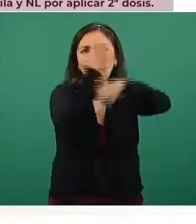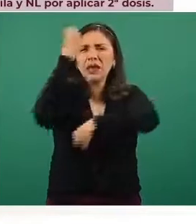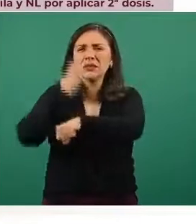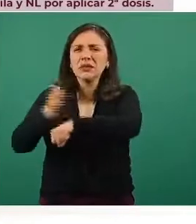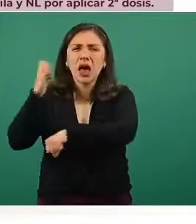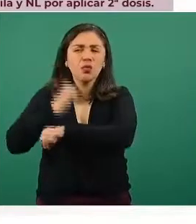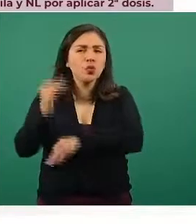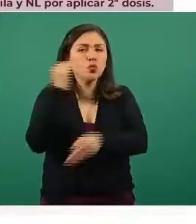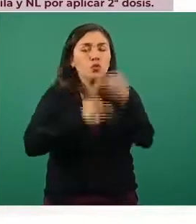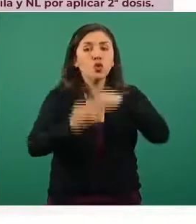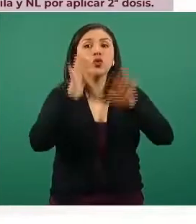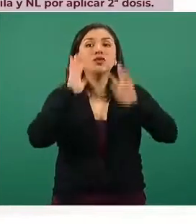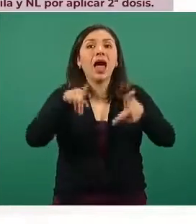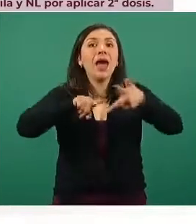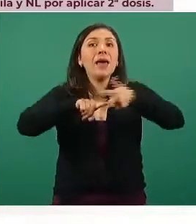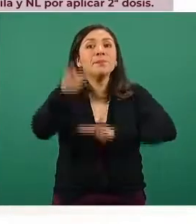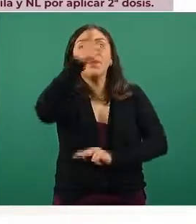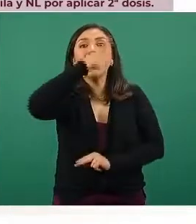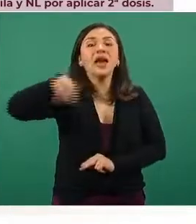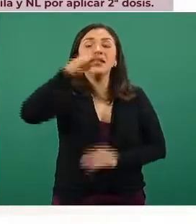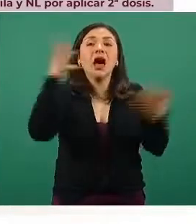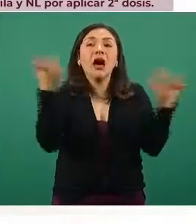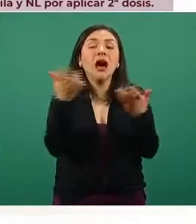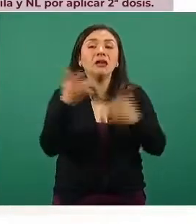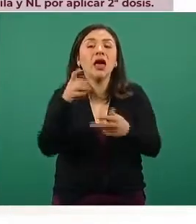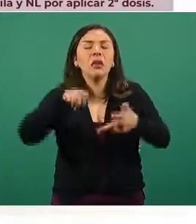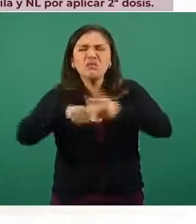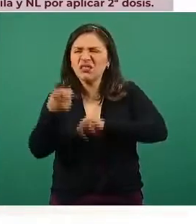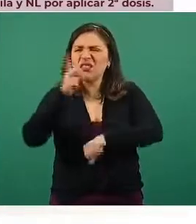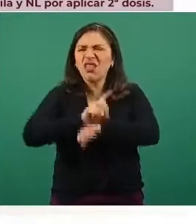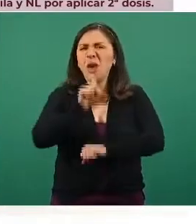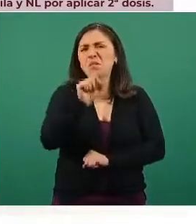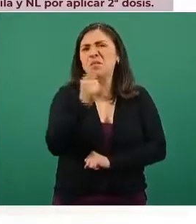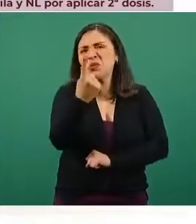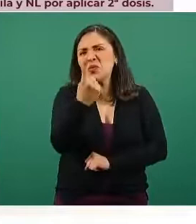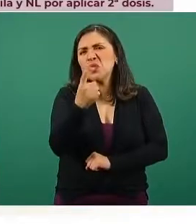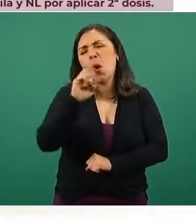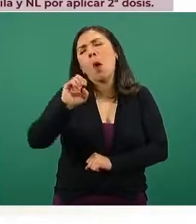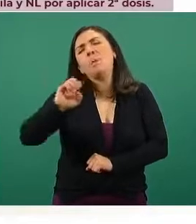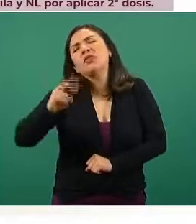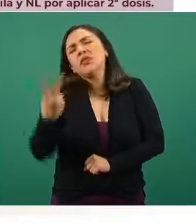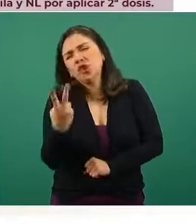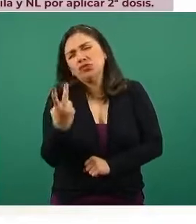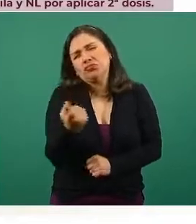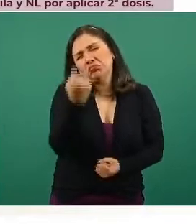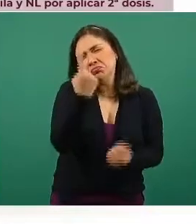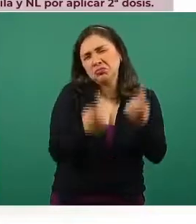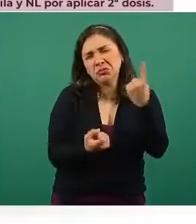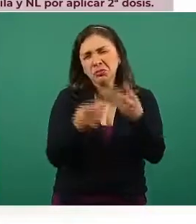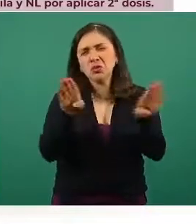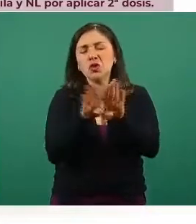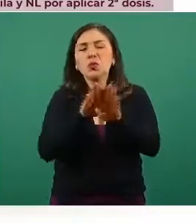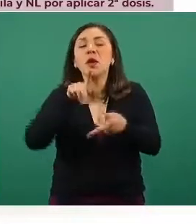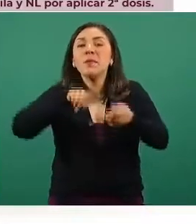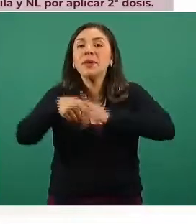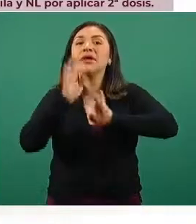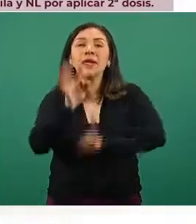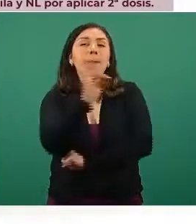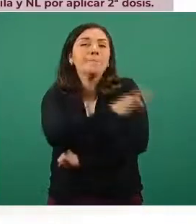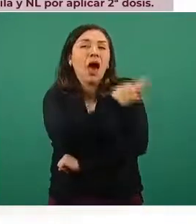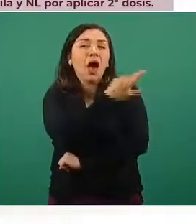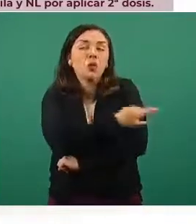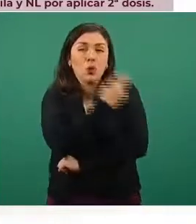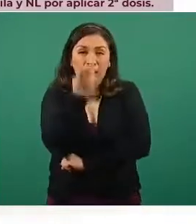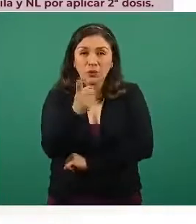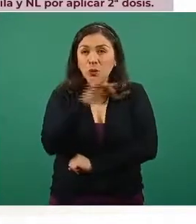las entidades iniciaron prácticamente el 21, algunas ya el 22 durante todo el día con su aplicación, y entonces